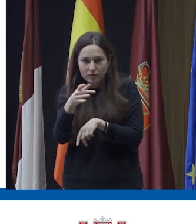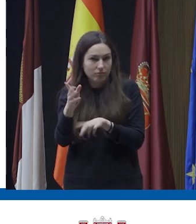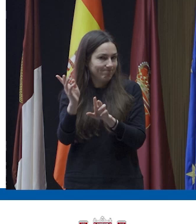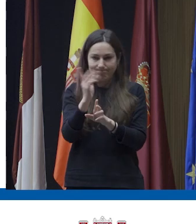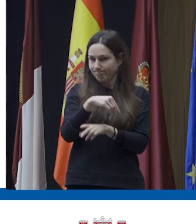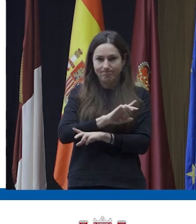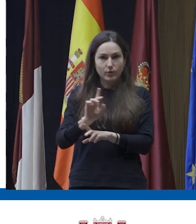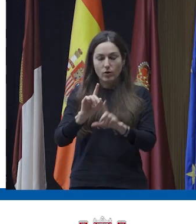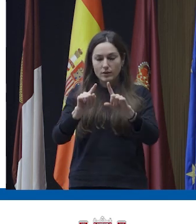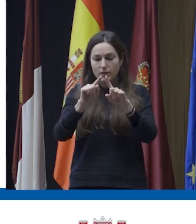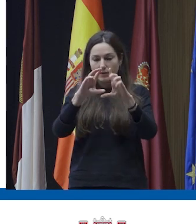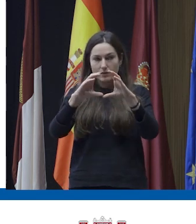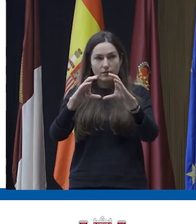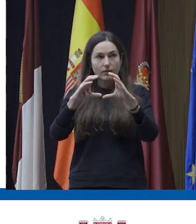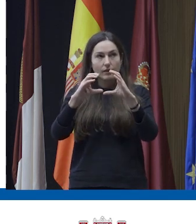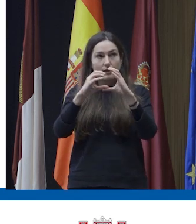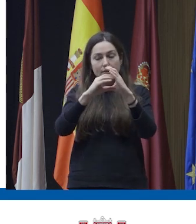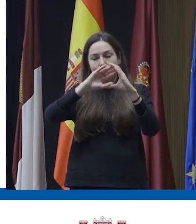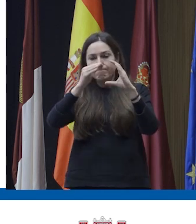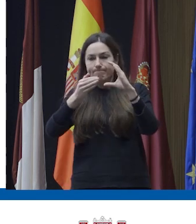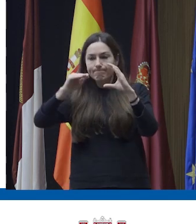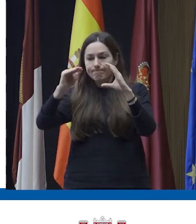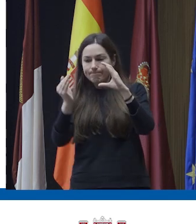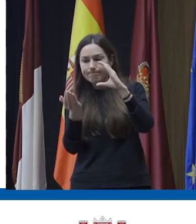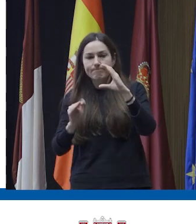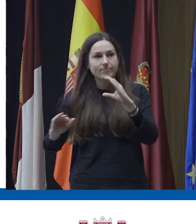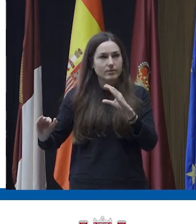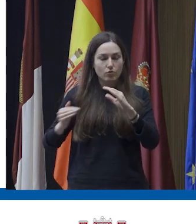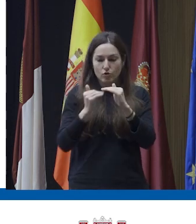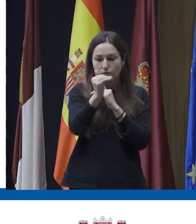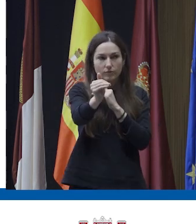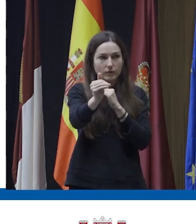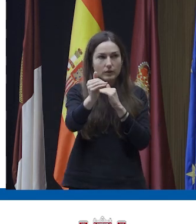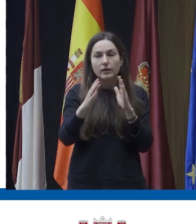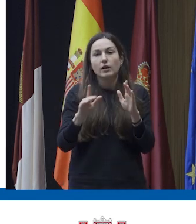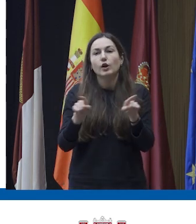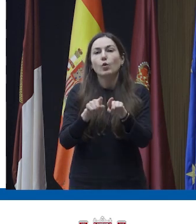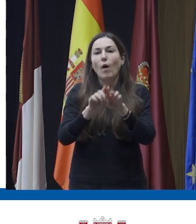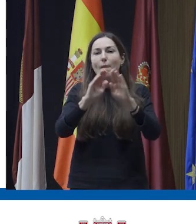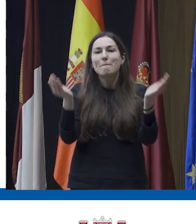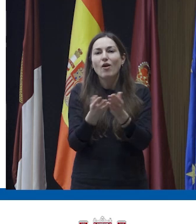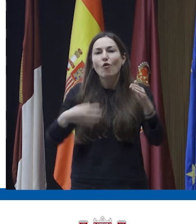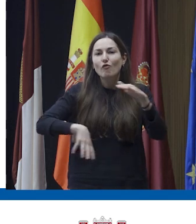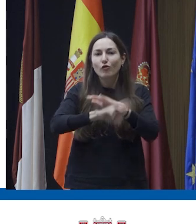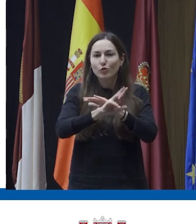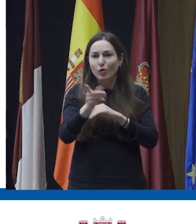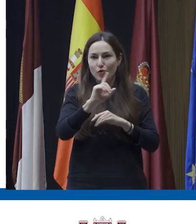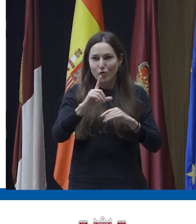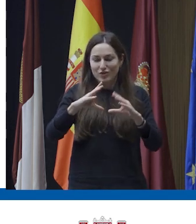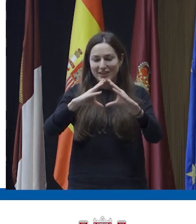¿vale? Por así decirlo, no es totalmente regular, ¿vale? Más bien, en vez de ser un balón de fútbol, podríamos asimilarla a un